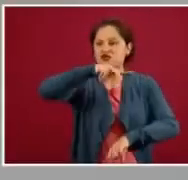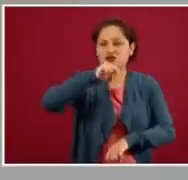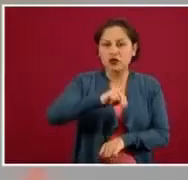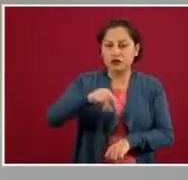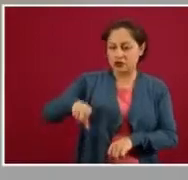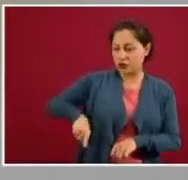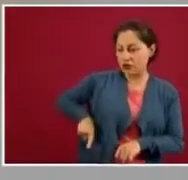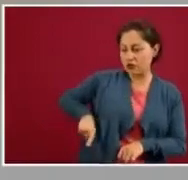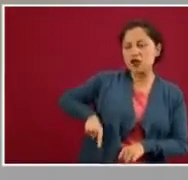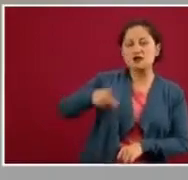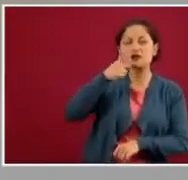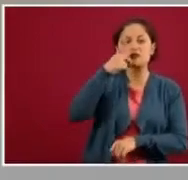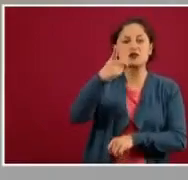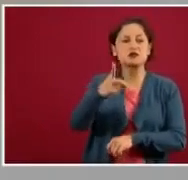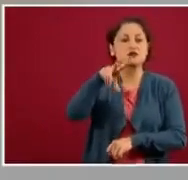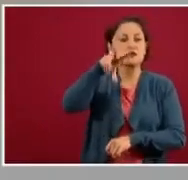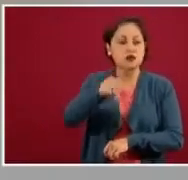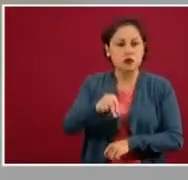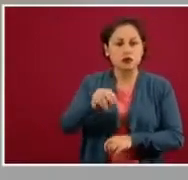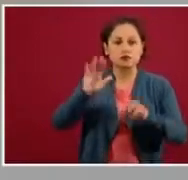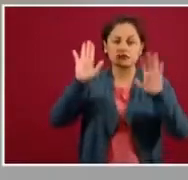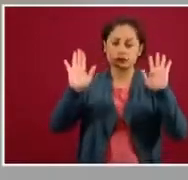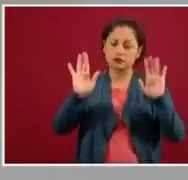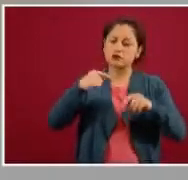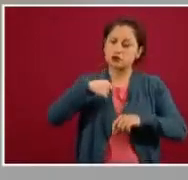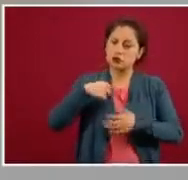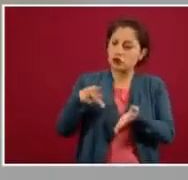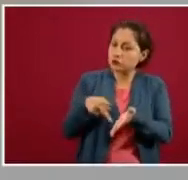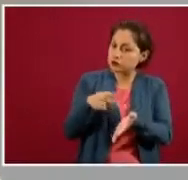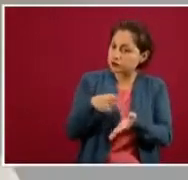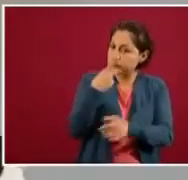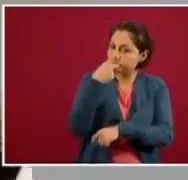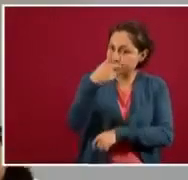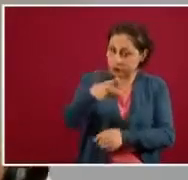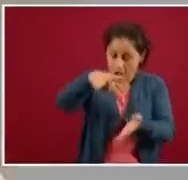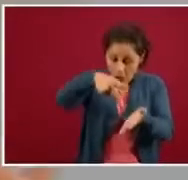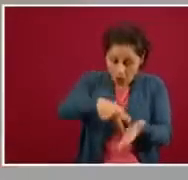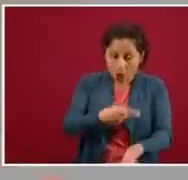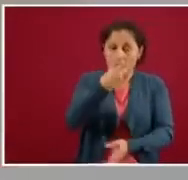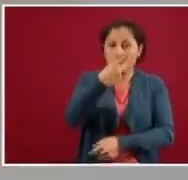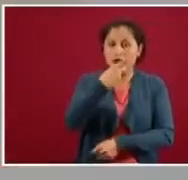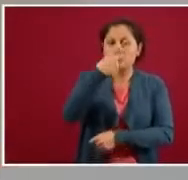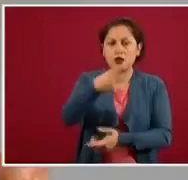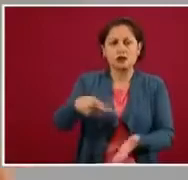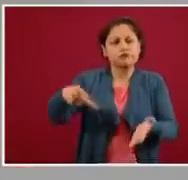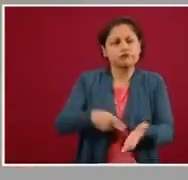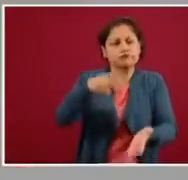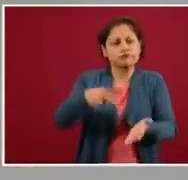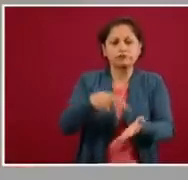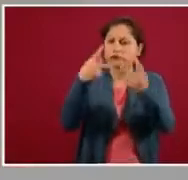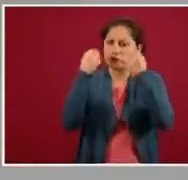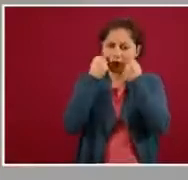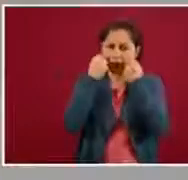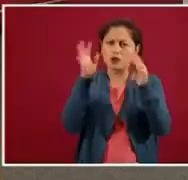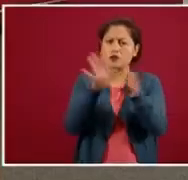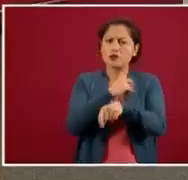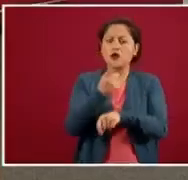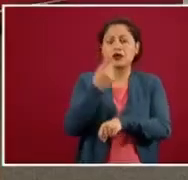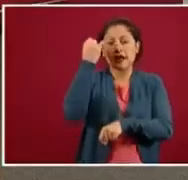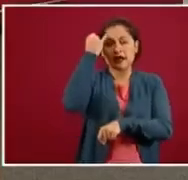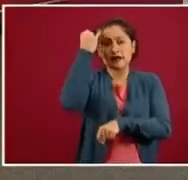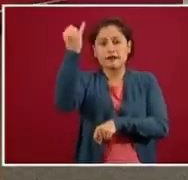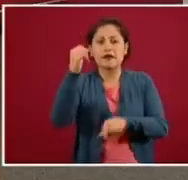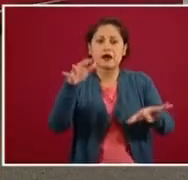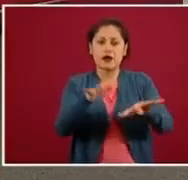corre? Bien, lo hemos dicho también, lo retomo, y estos los retomaremos una y otra vez, porque esto va cambiando. En